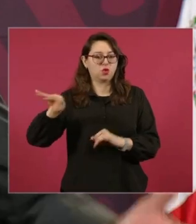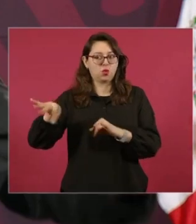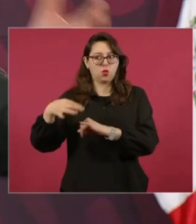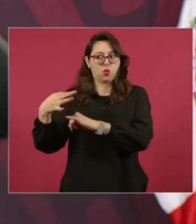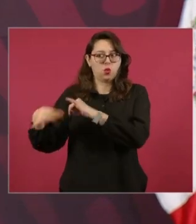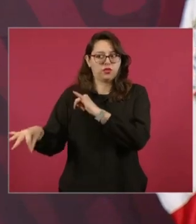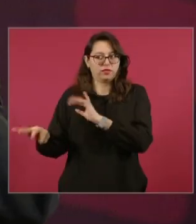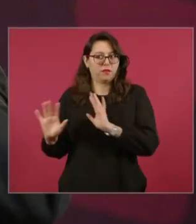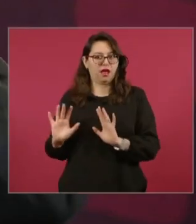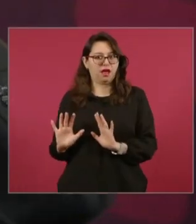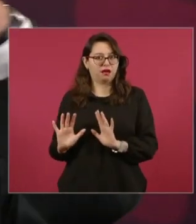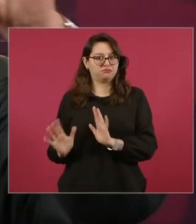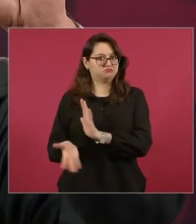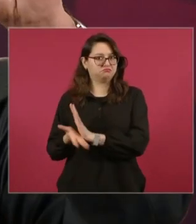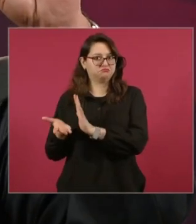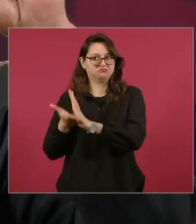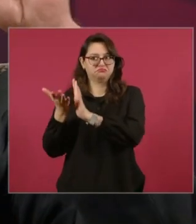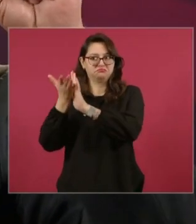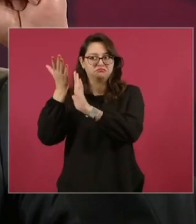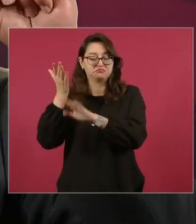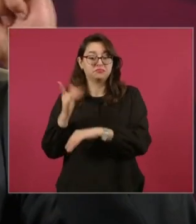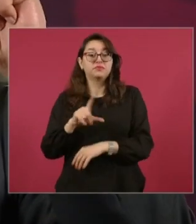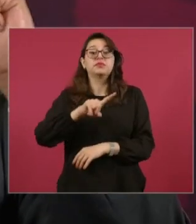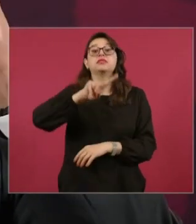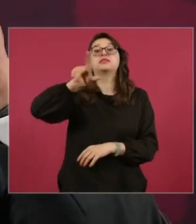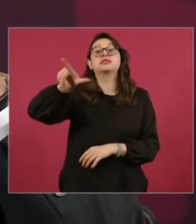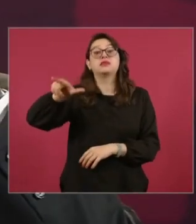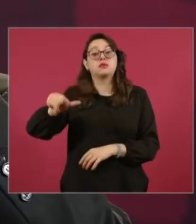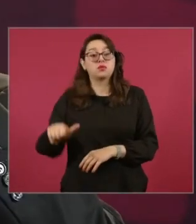Todo el periodo neoliberal no construyeron una sola